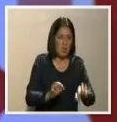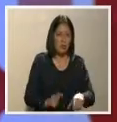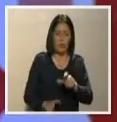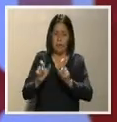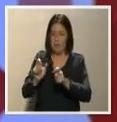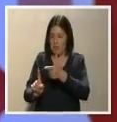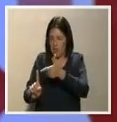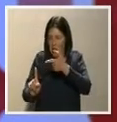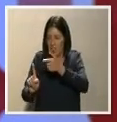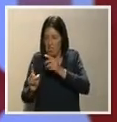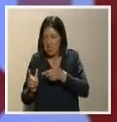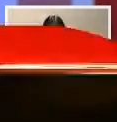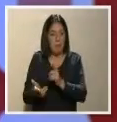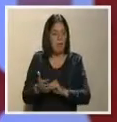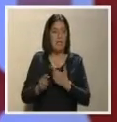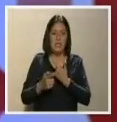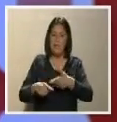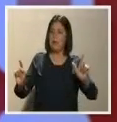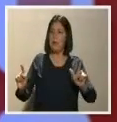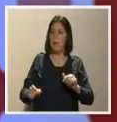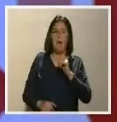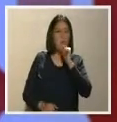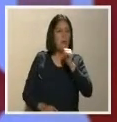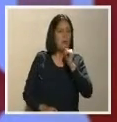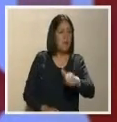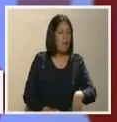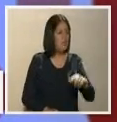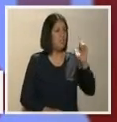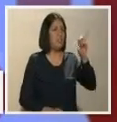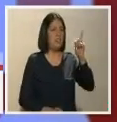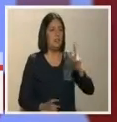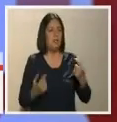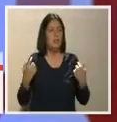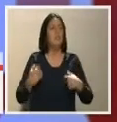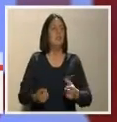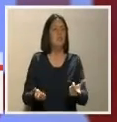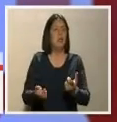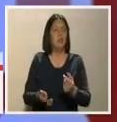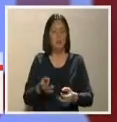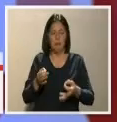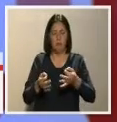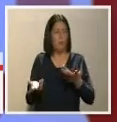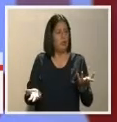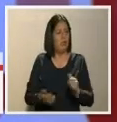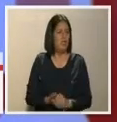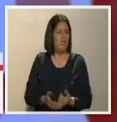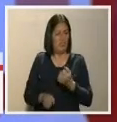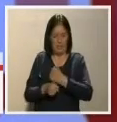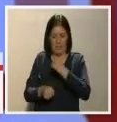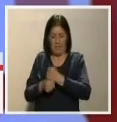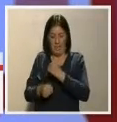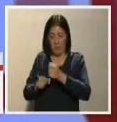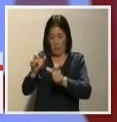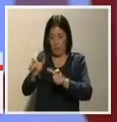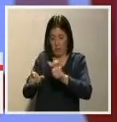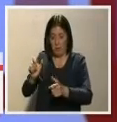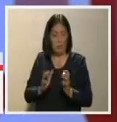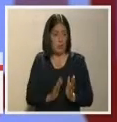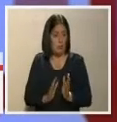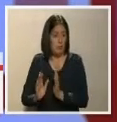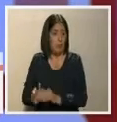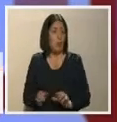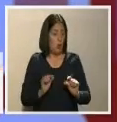fueron liberados por falta de liderazgo del Poder Ejecutivo. Trabajaremos con la población organizada,